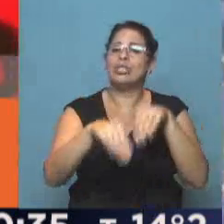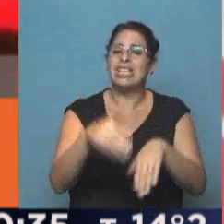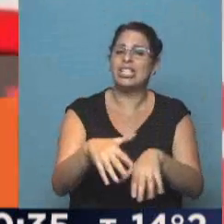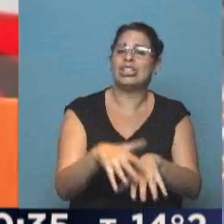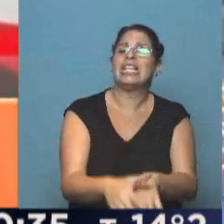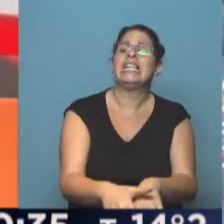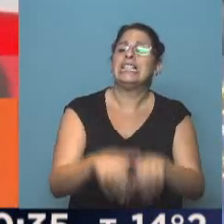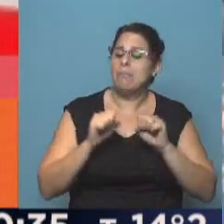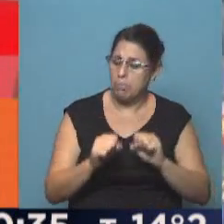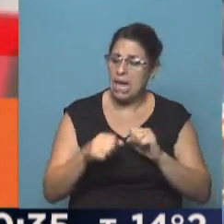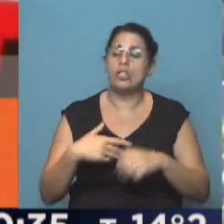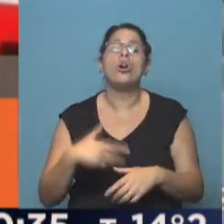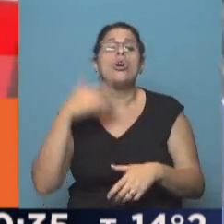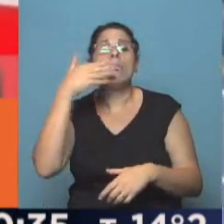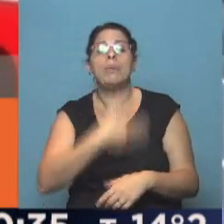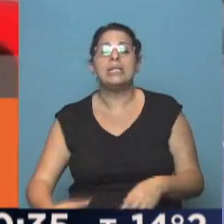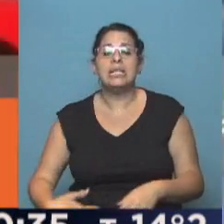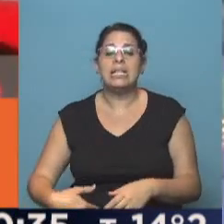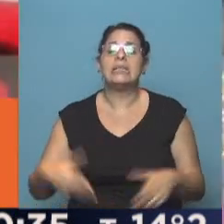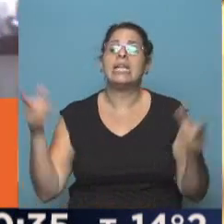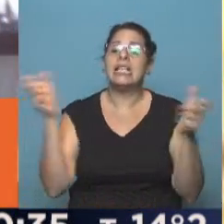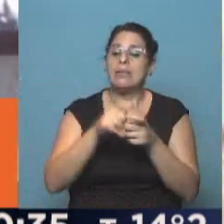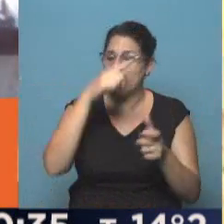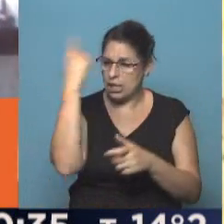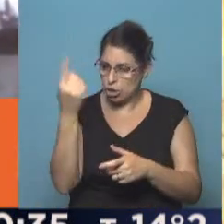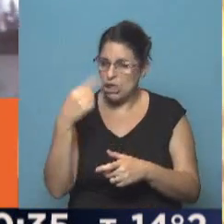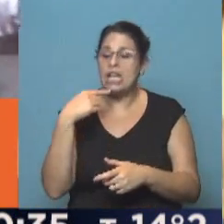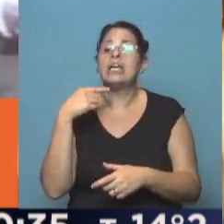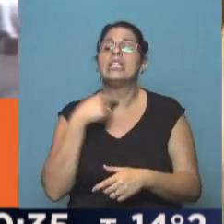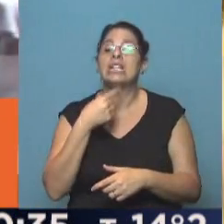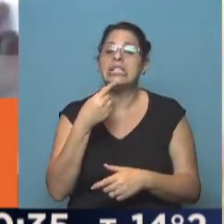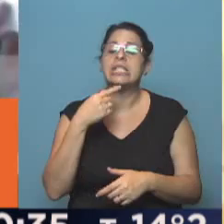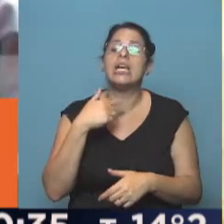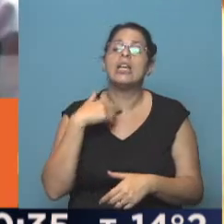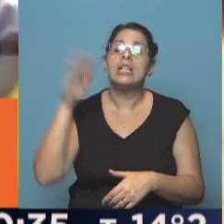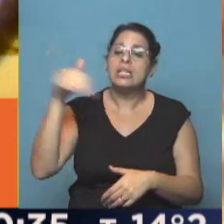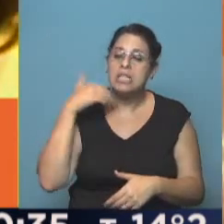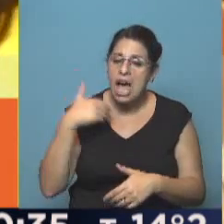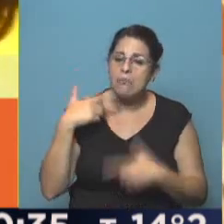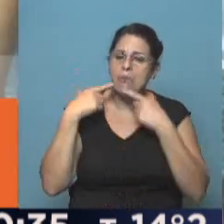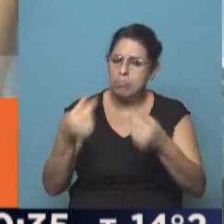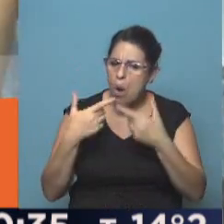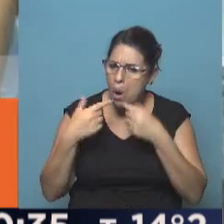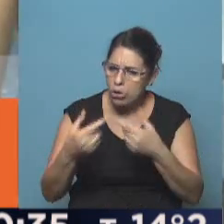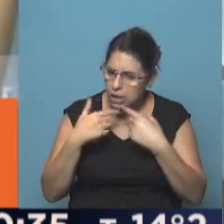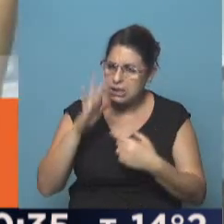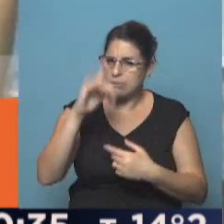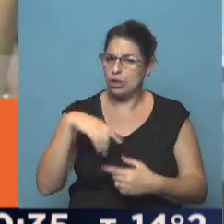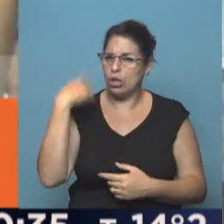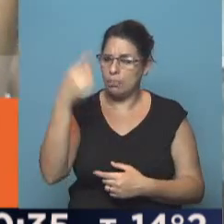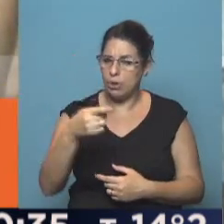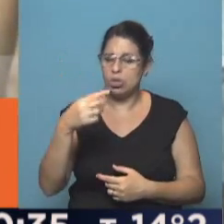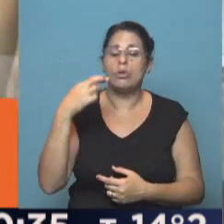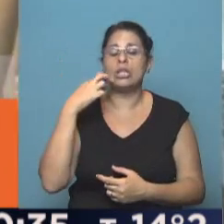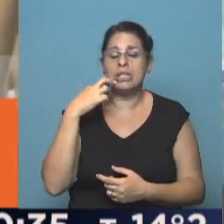El presidente de la Asamblea Nacional, Julio Borges, ratificó la convocatoria a una gran jornada de protesta para el miércoles